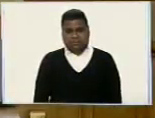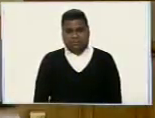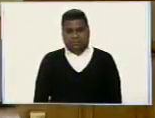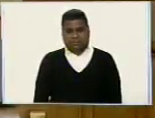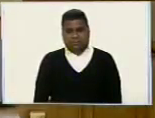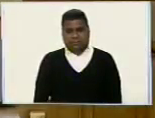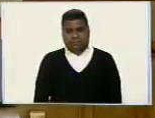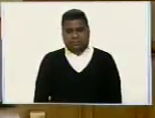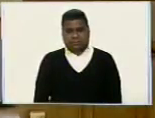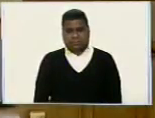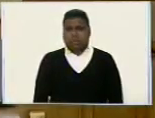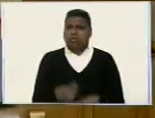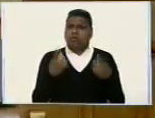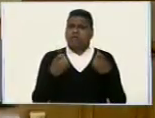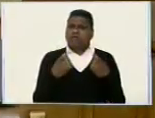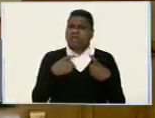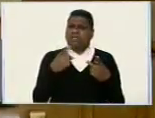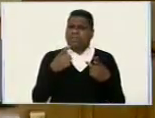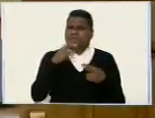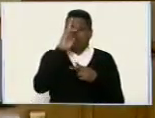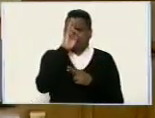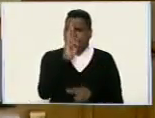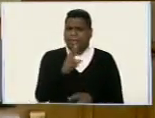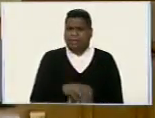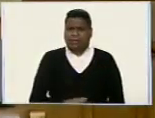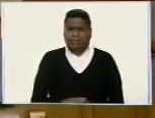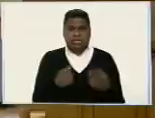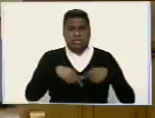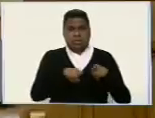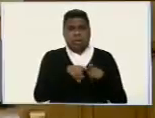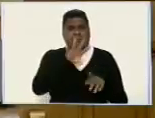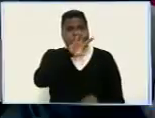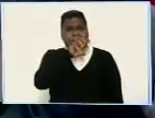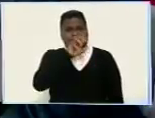no le faltó respeto, mi capitán, pero es lo que uno aprendió, como perro fiel.